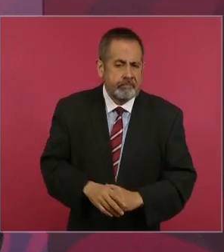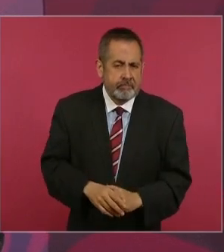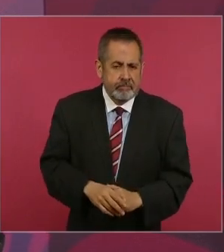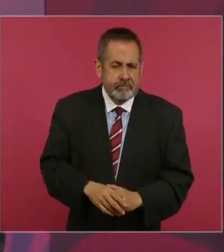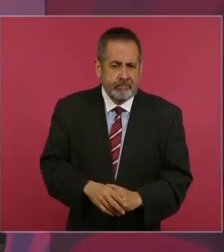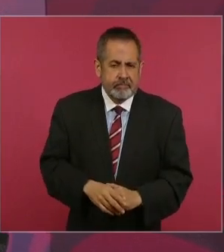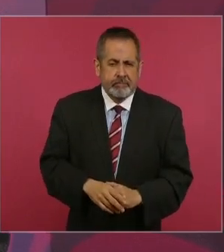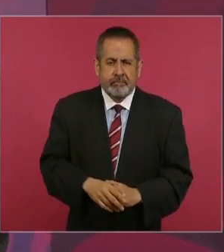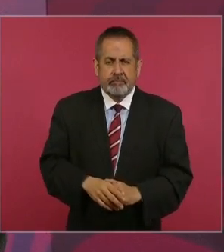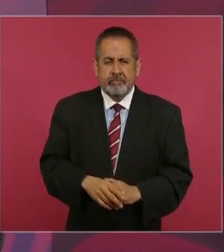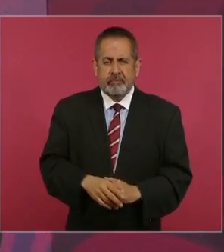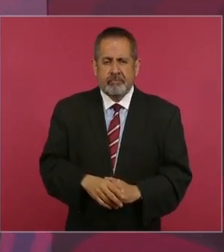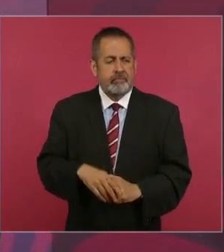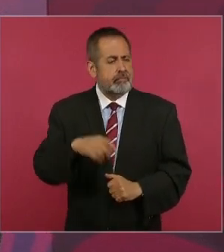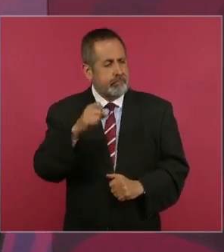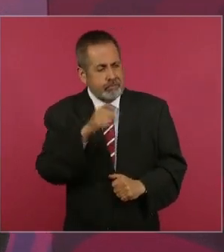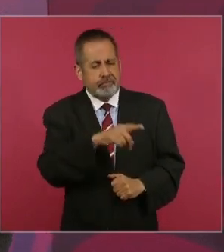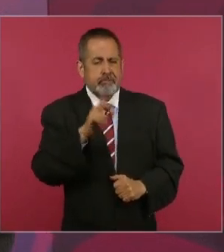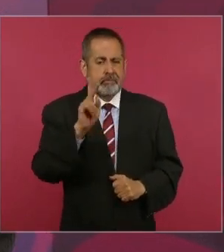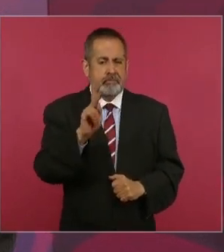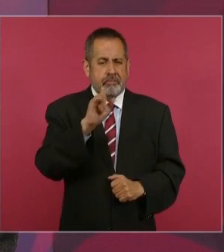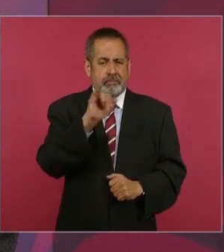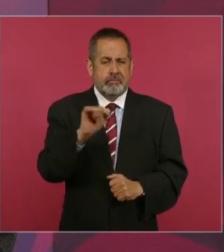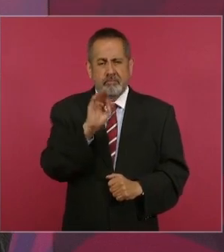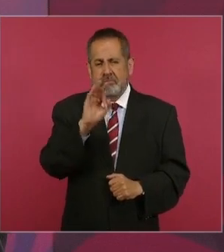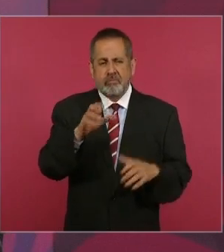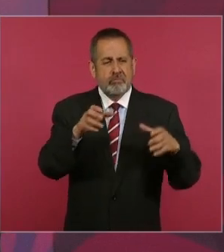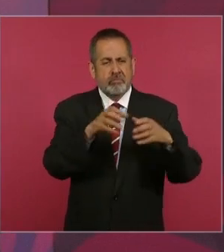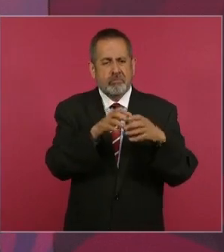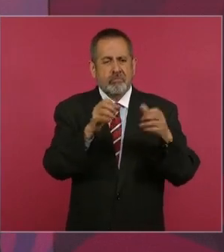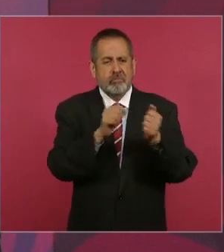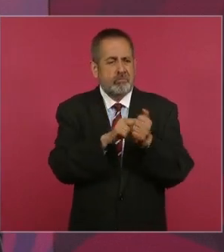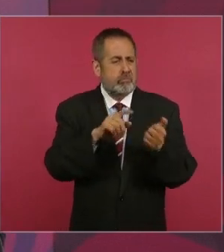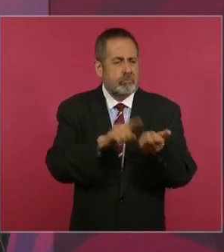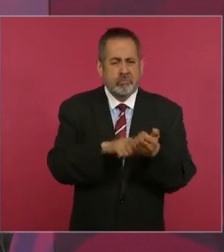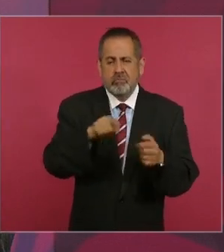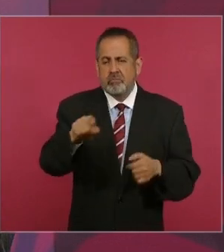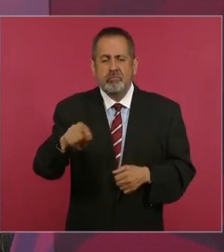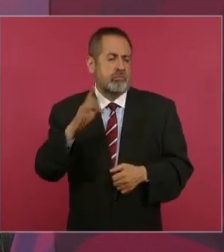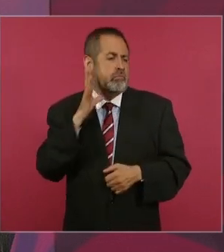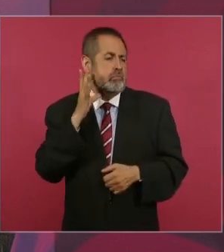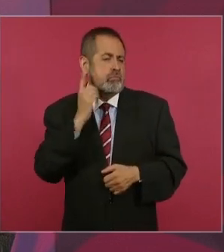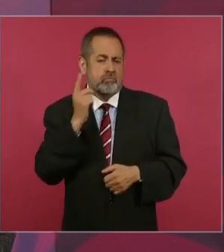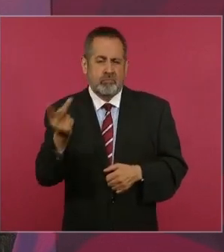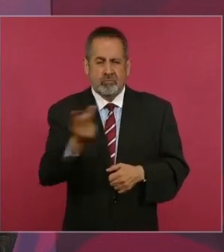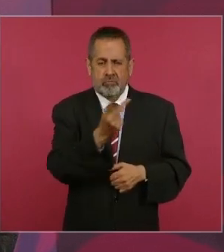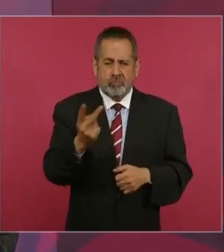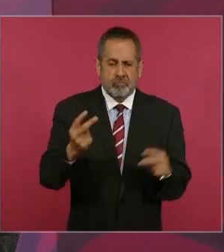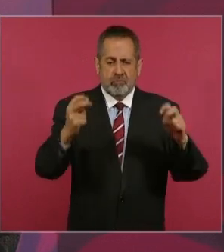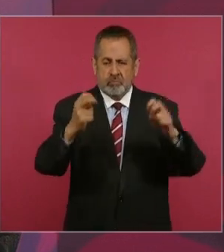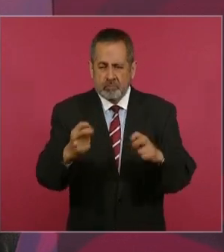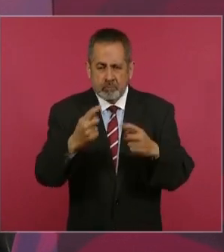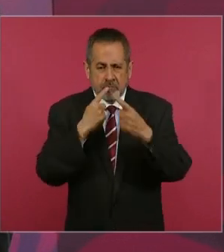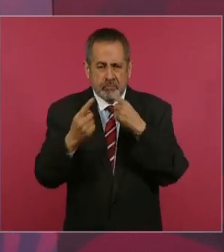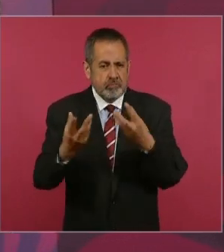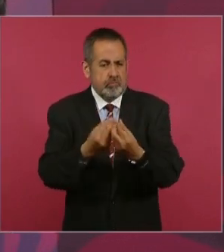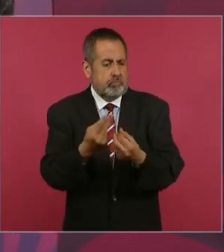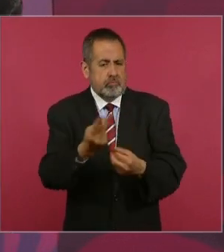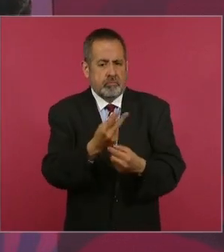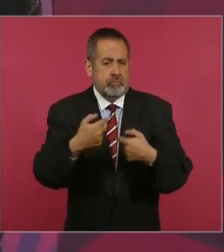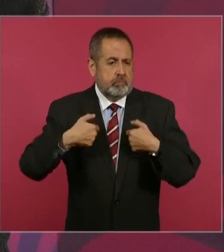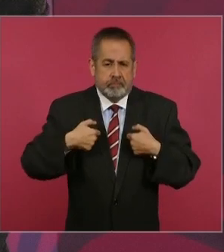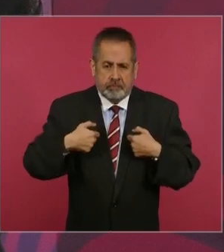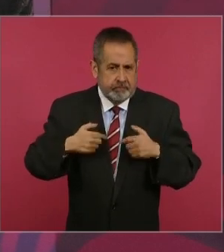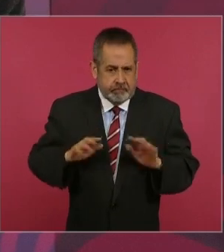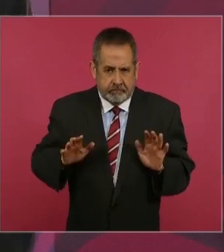resolver Pues el el poder judicial con El poder legislativo porque a nosotros